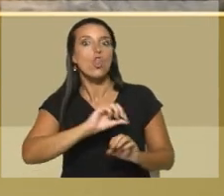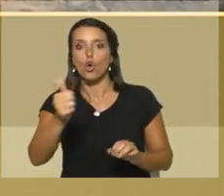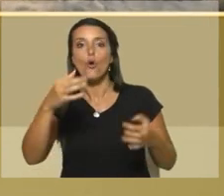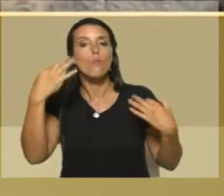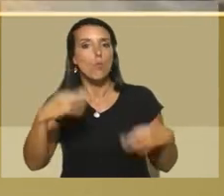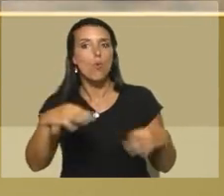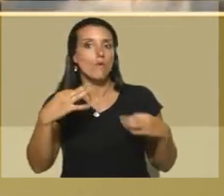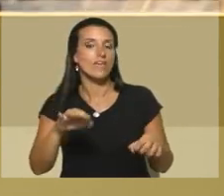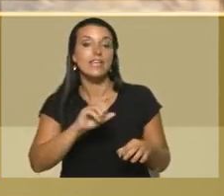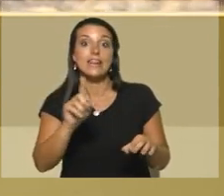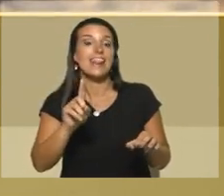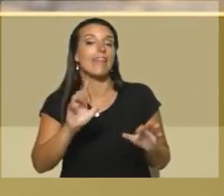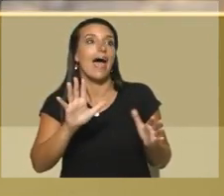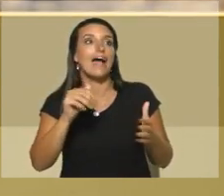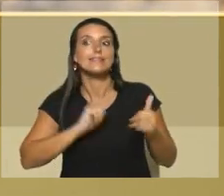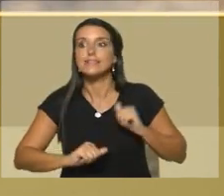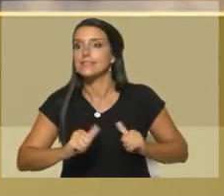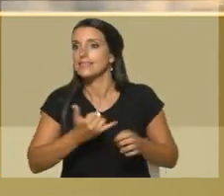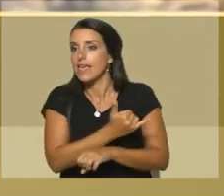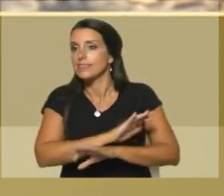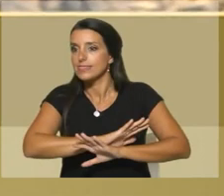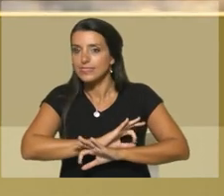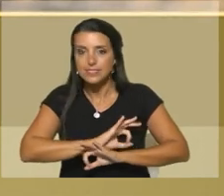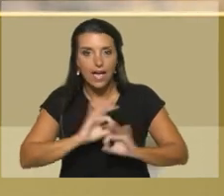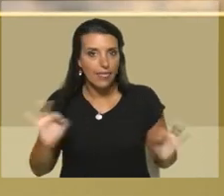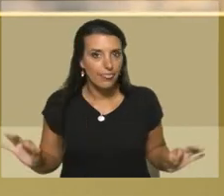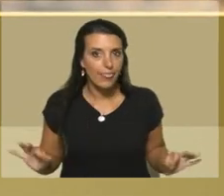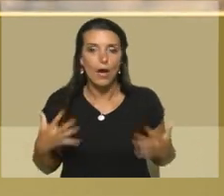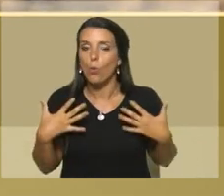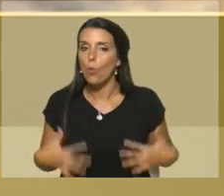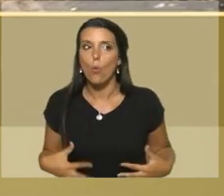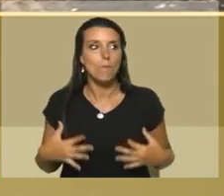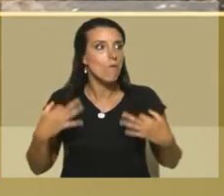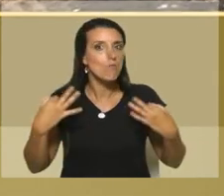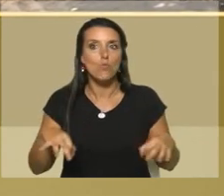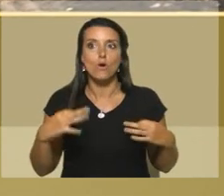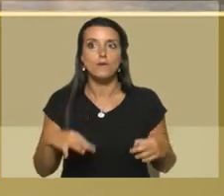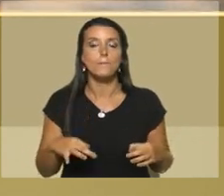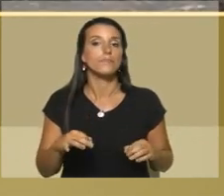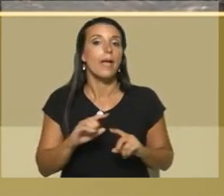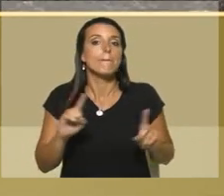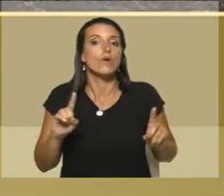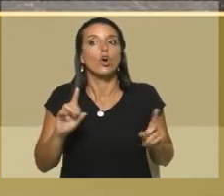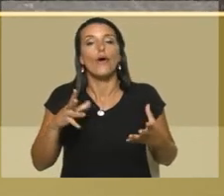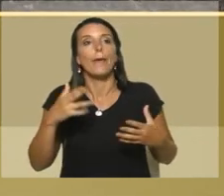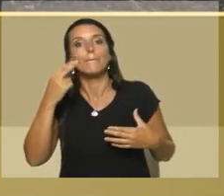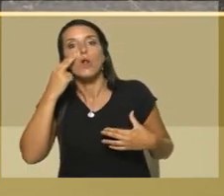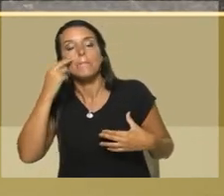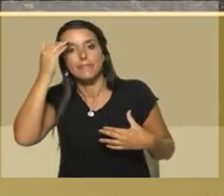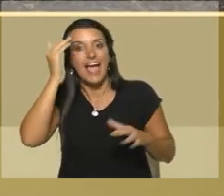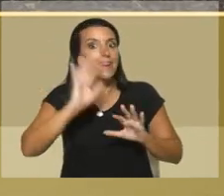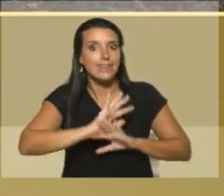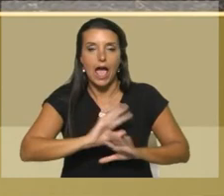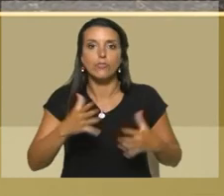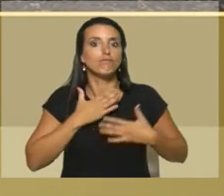evitar ningún impacto de punto de vista físico y bueno y tampoco psíquico de ninguno